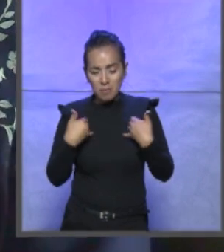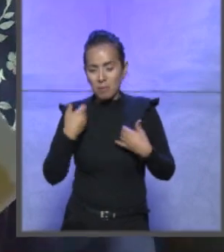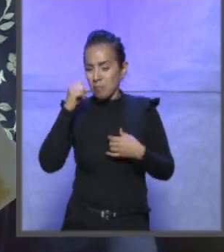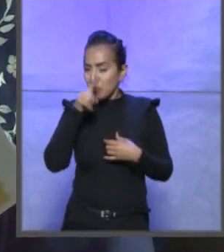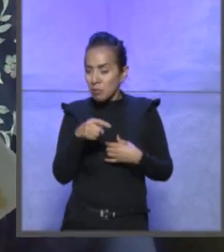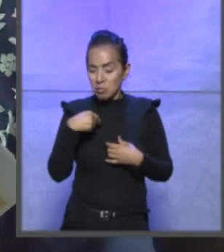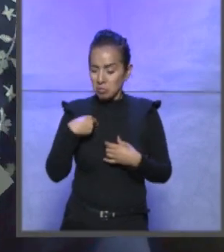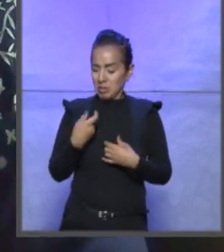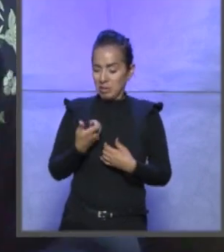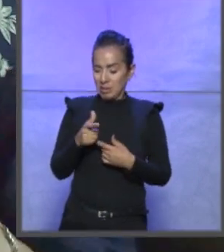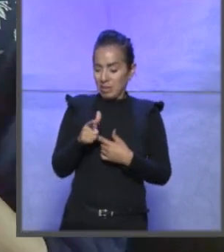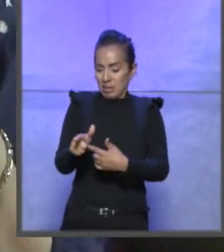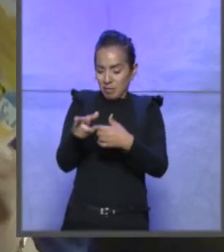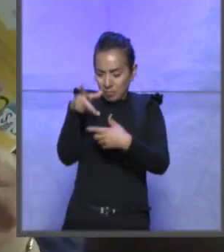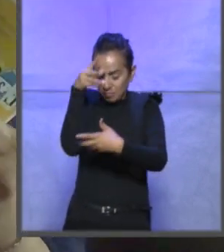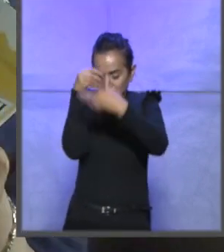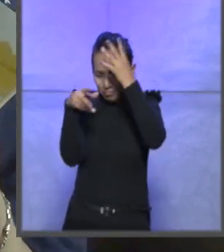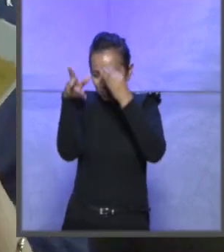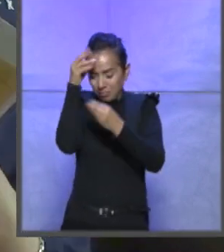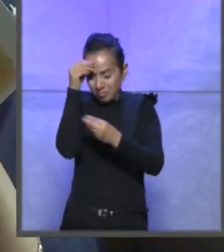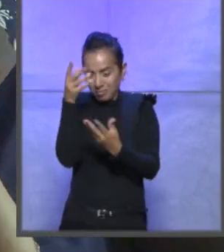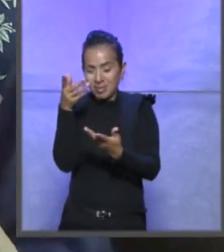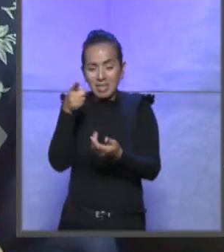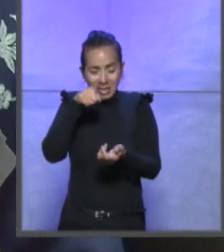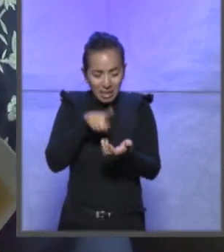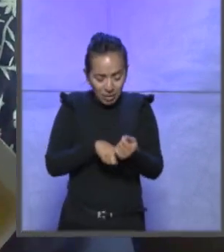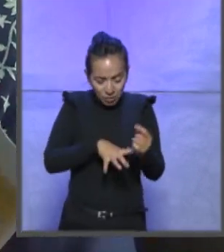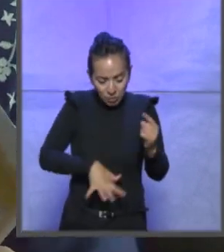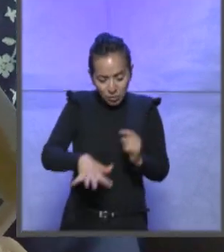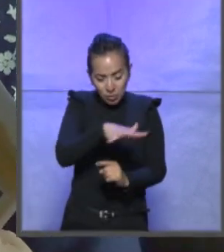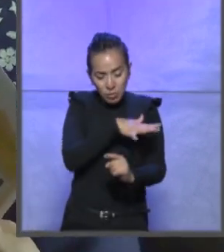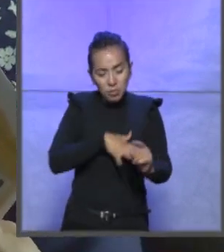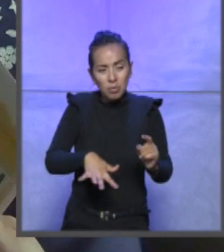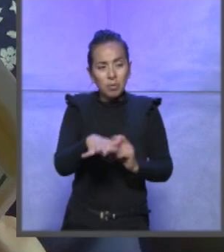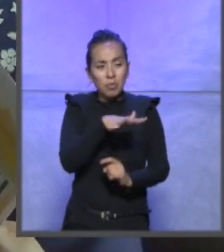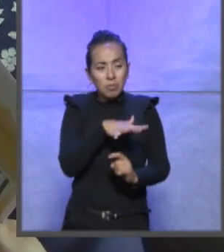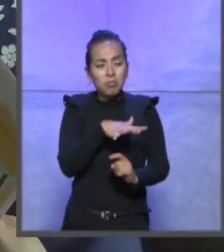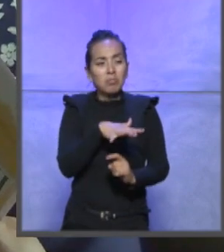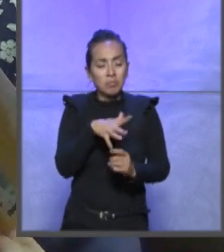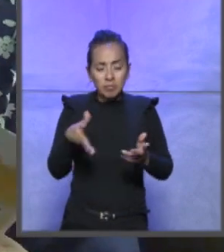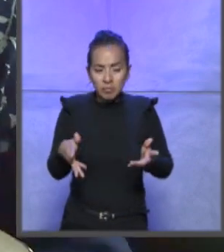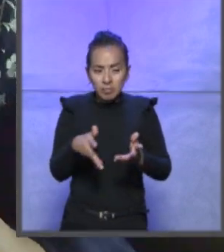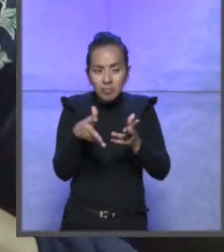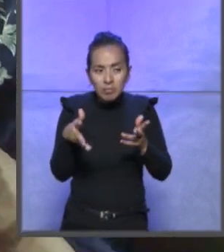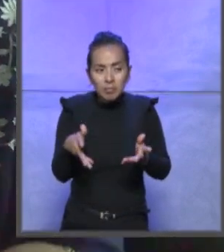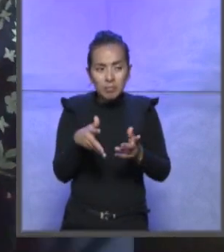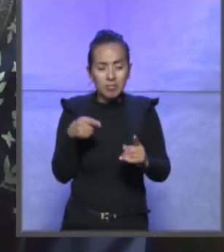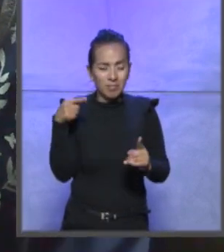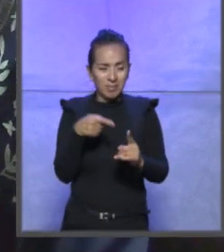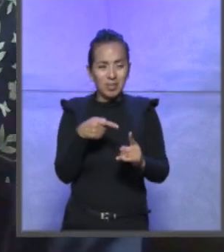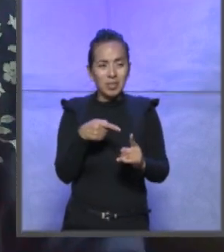seguir capacitándonos nosotros y tratar de impulsar desde nuestro ámbito de competencia que en el